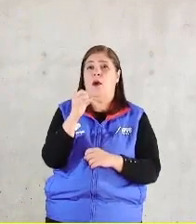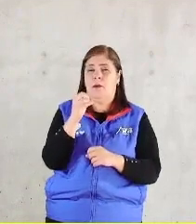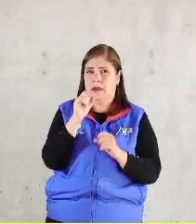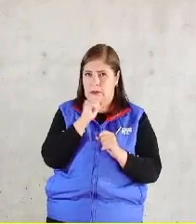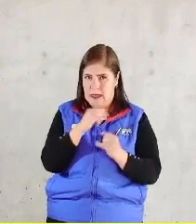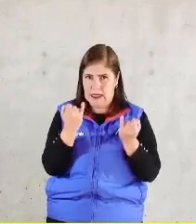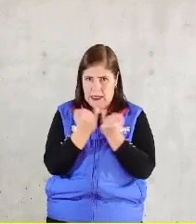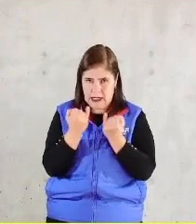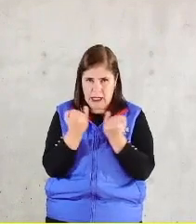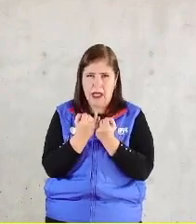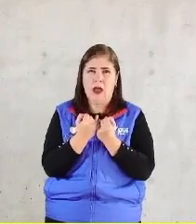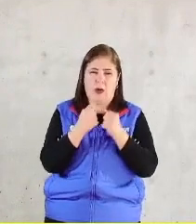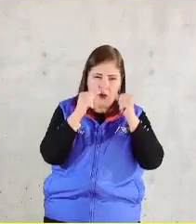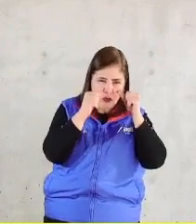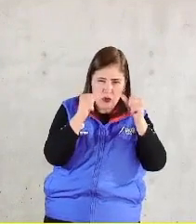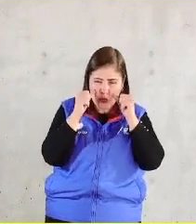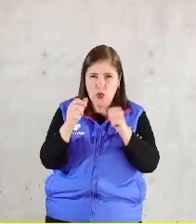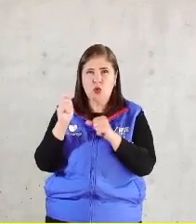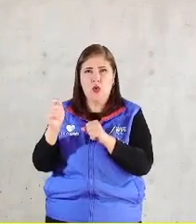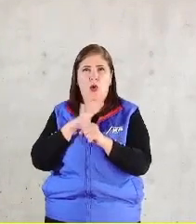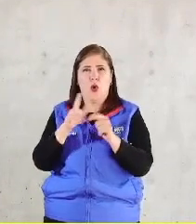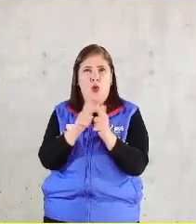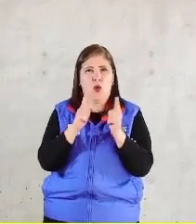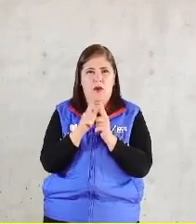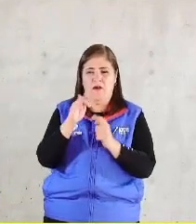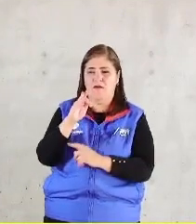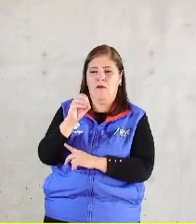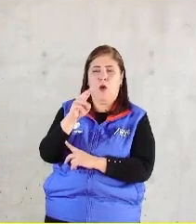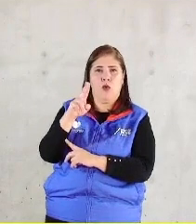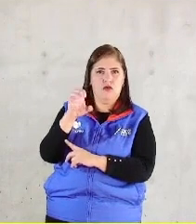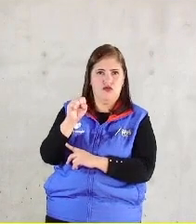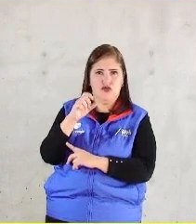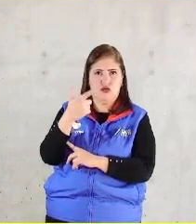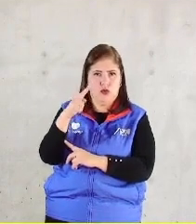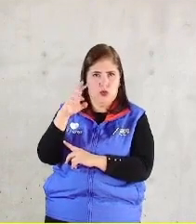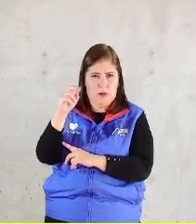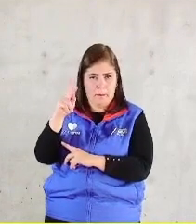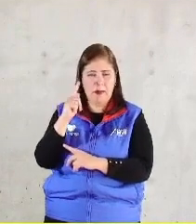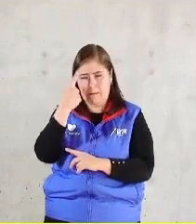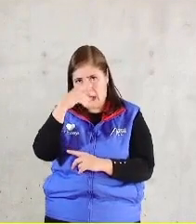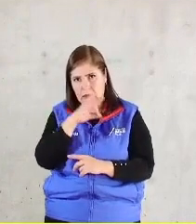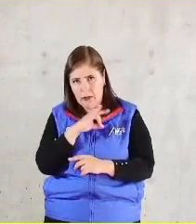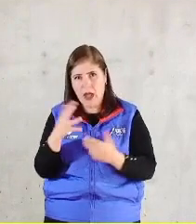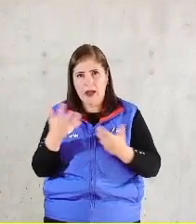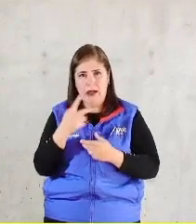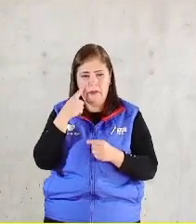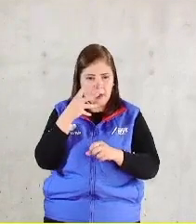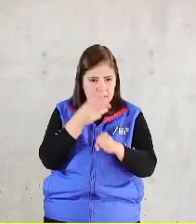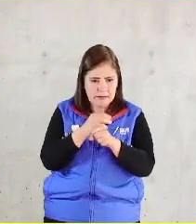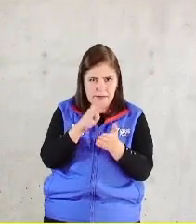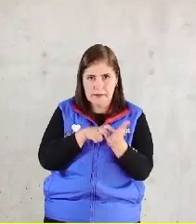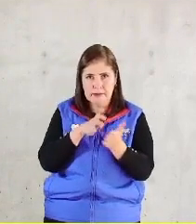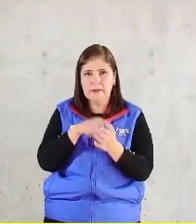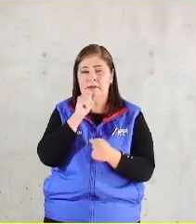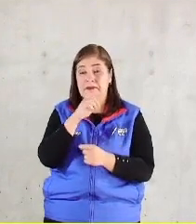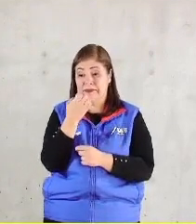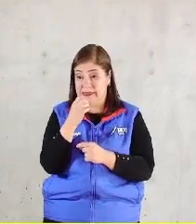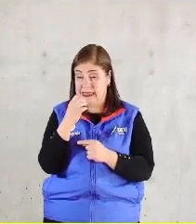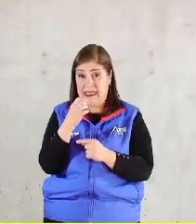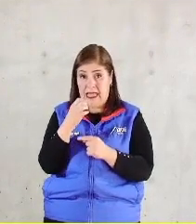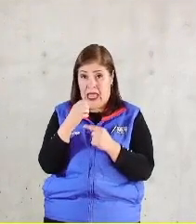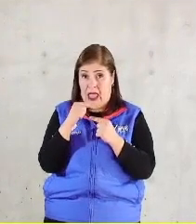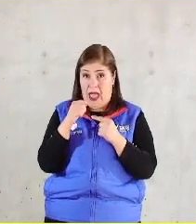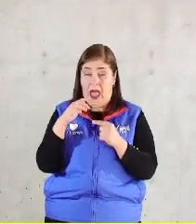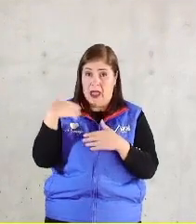inician los focus group con aliados para conocer su opinión y realizar ajustes. Desde enero hasta el cierre de la